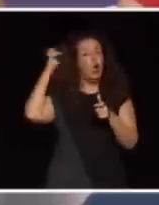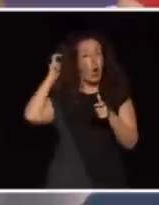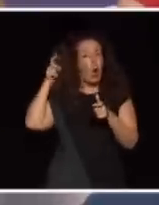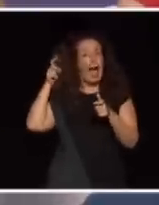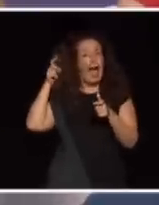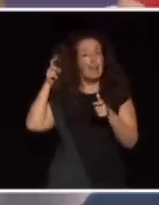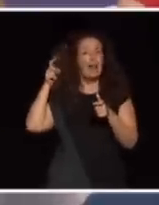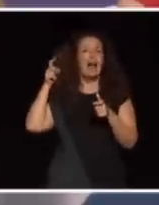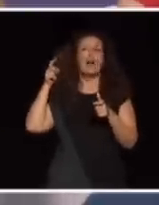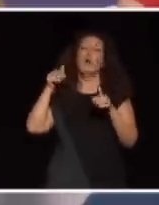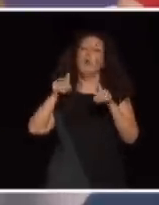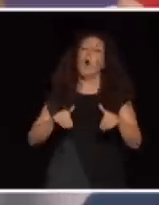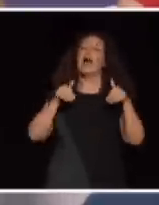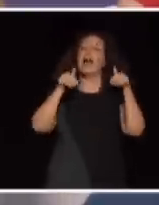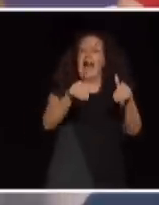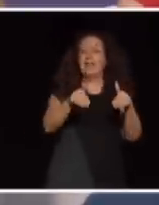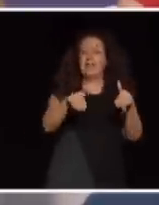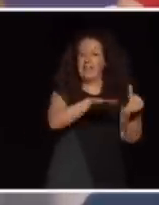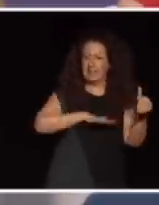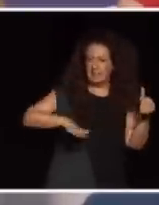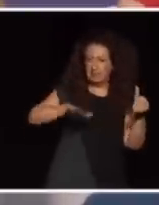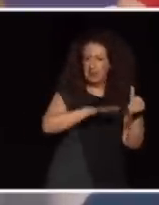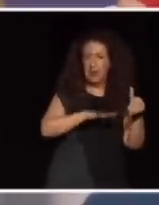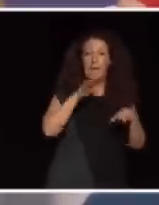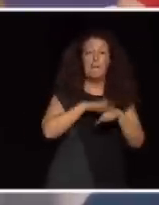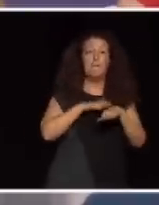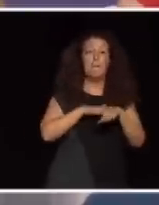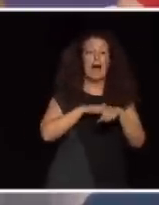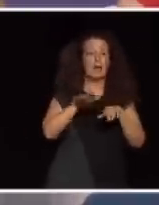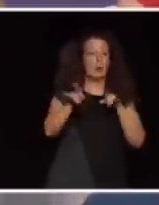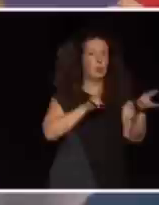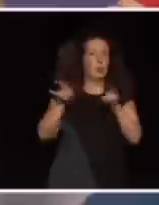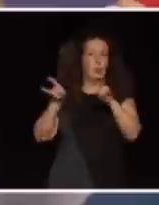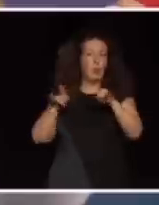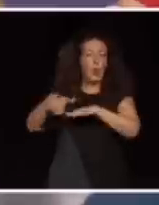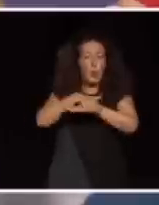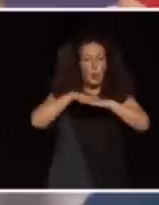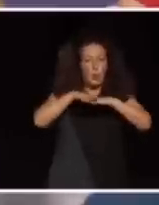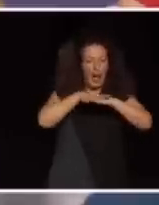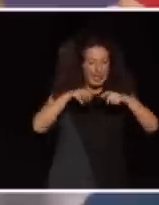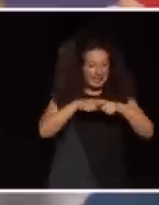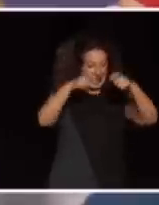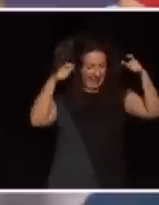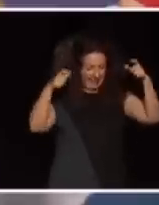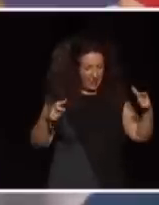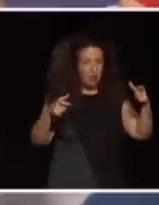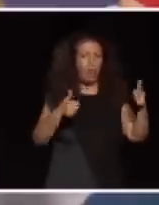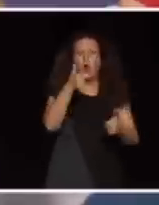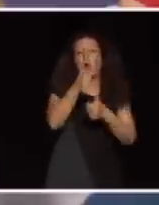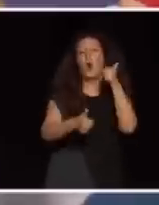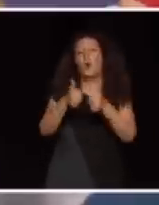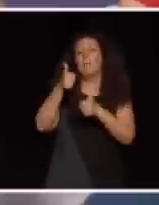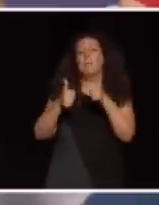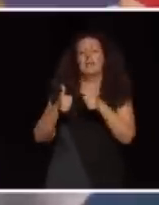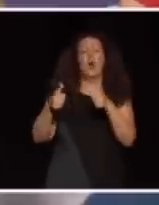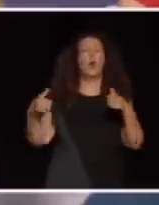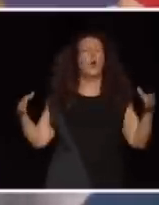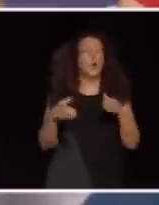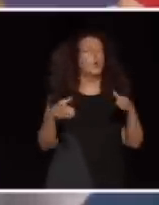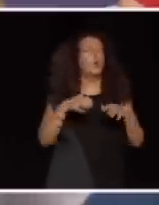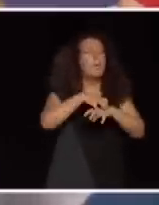candidata de nuestro espacio con el objetivo de ampliar la base electoral y de competir por ser la fuerza mayoritaria del